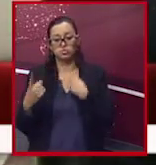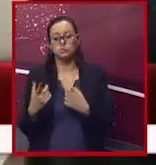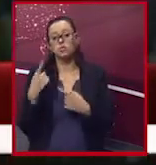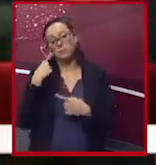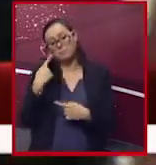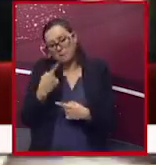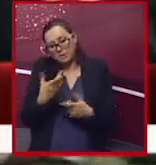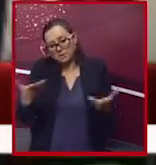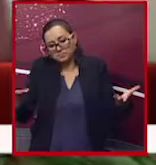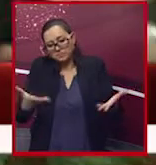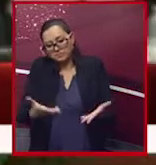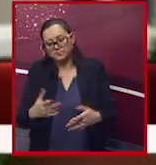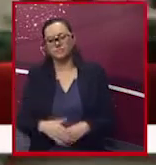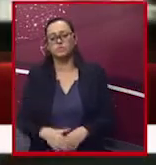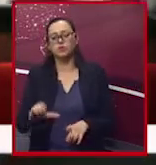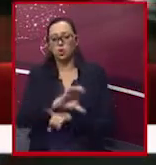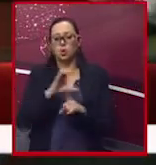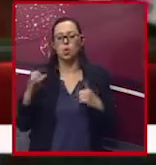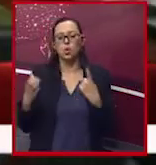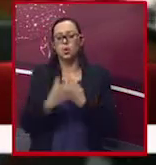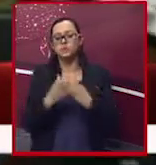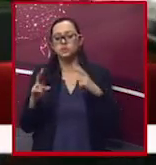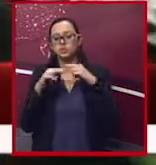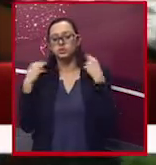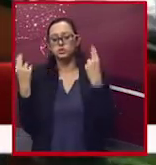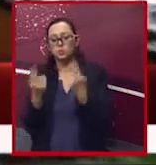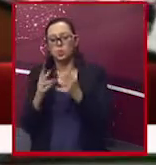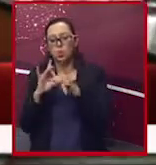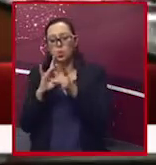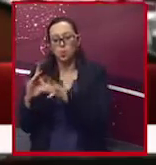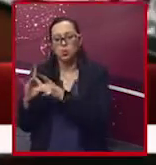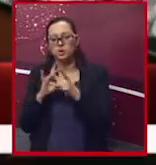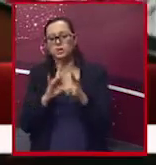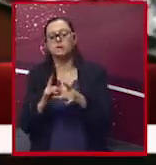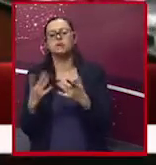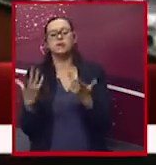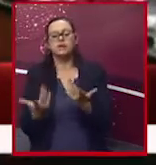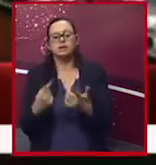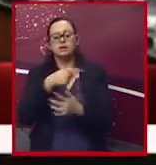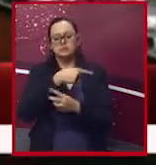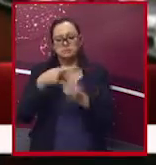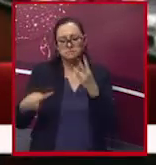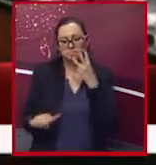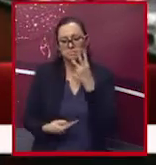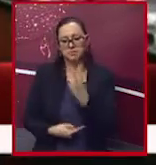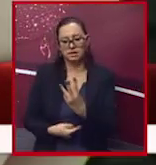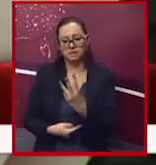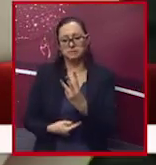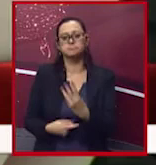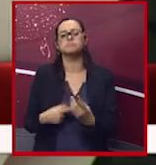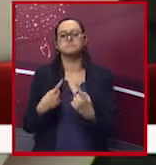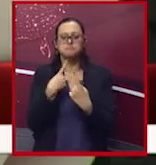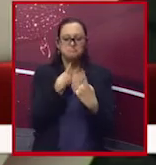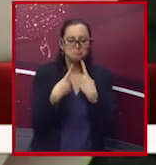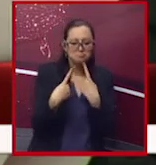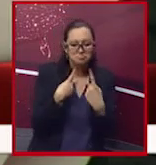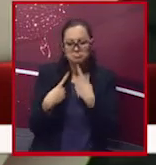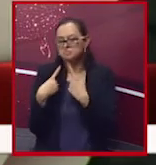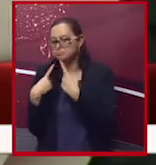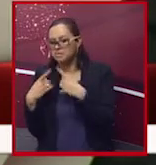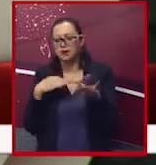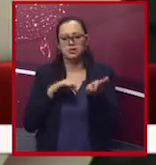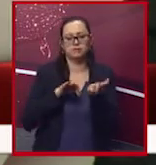debate. Las Comisiones Unidas de Puntos Constitucionales, Justicia, Reforma del Estado y de Estudios Legislativos llevaron a cabo una sesión de